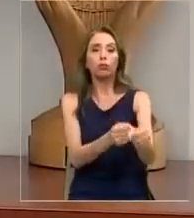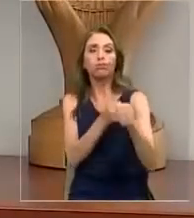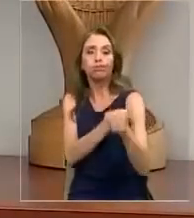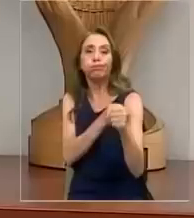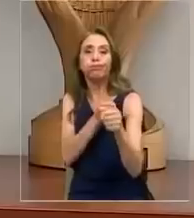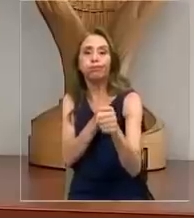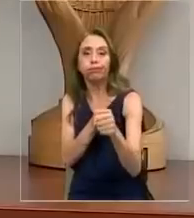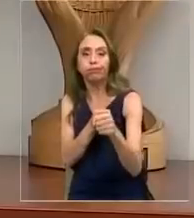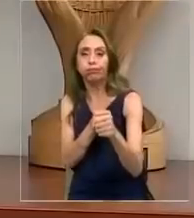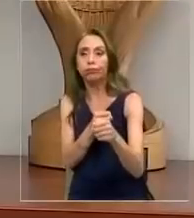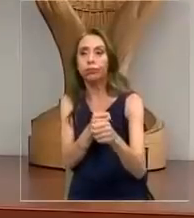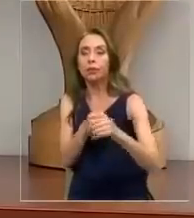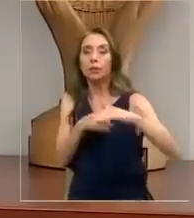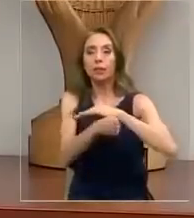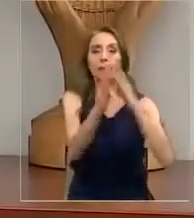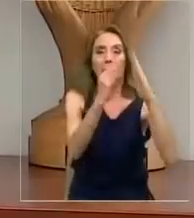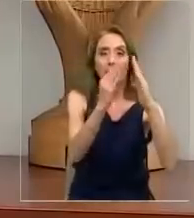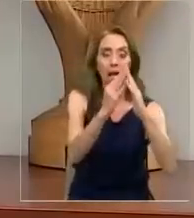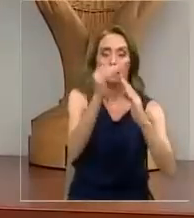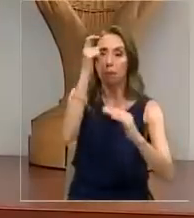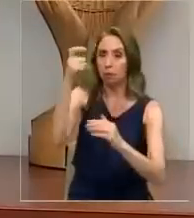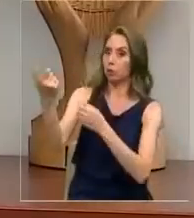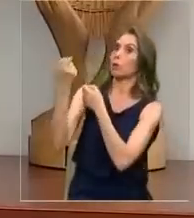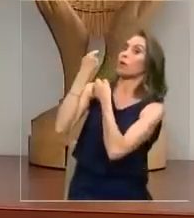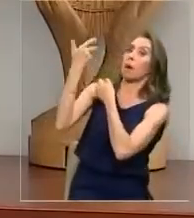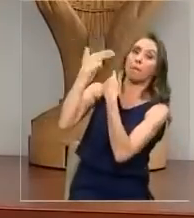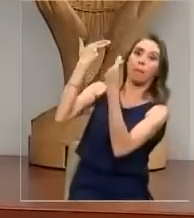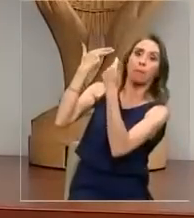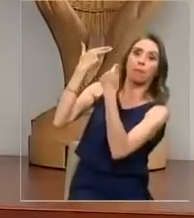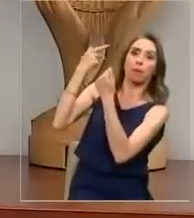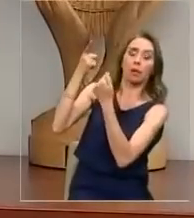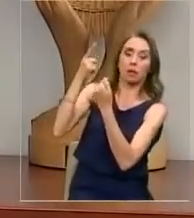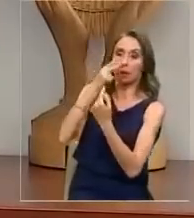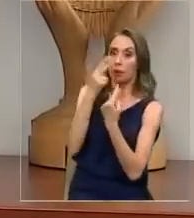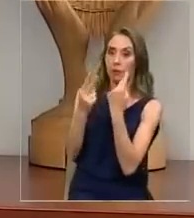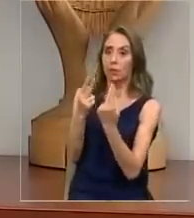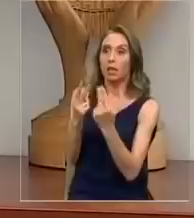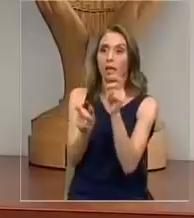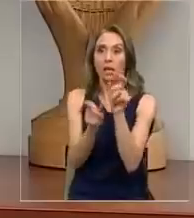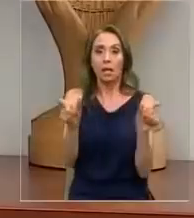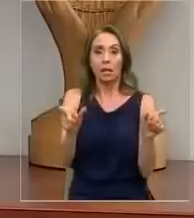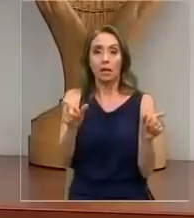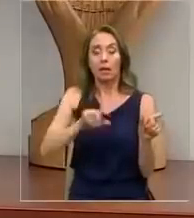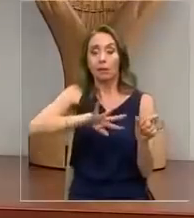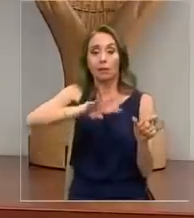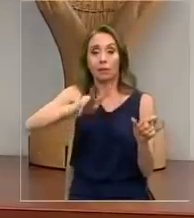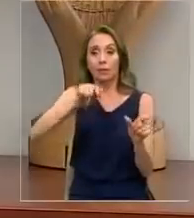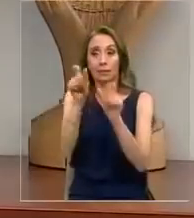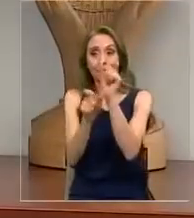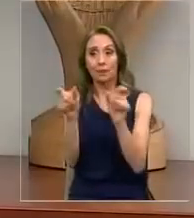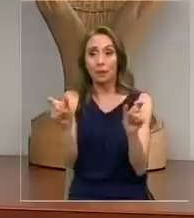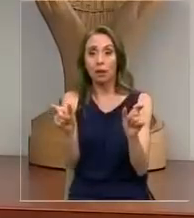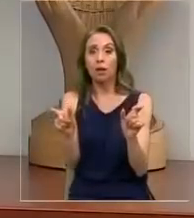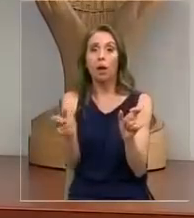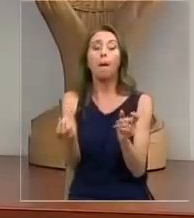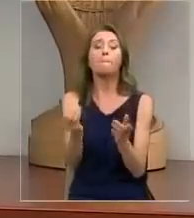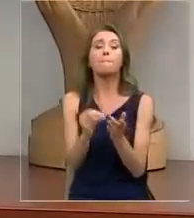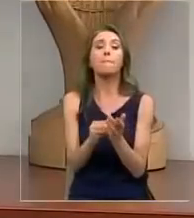subametralladora atacan un inmueble o una persona. Eso, claro, demuestra que hay un mayor grado de